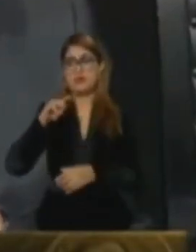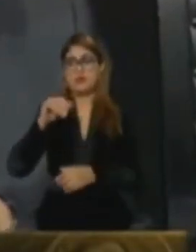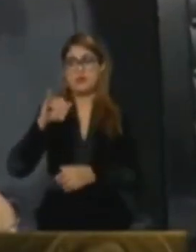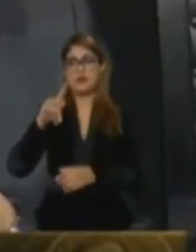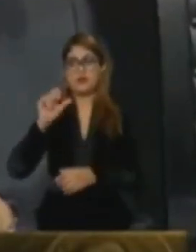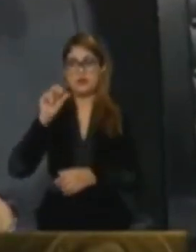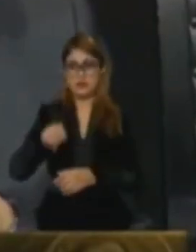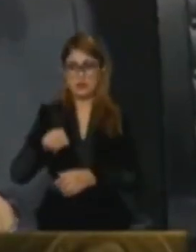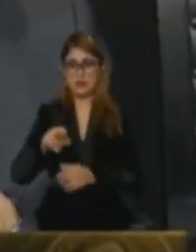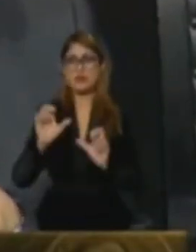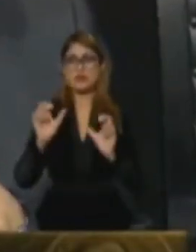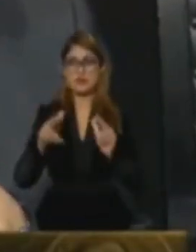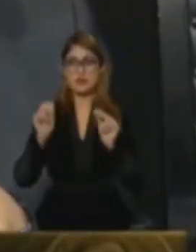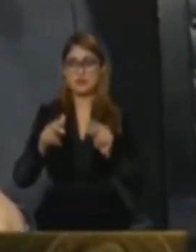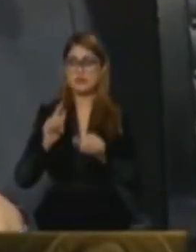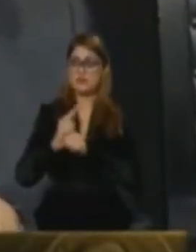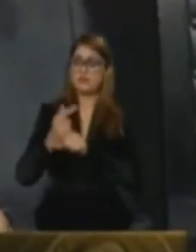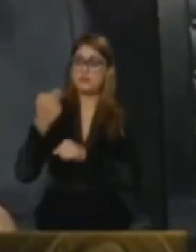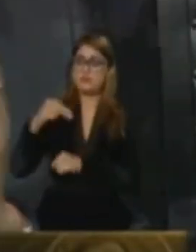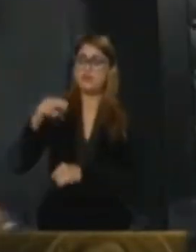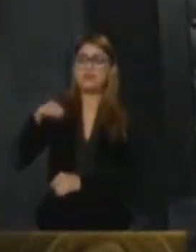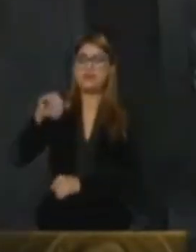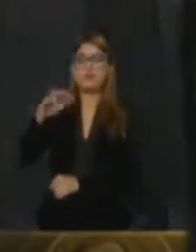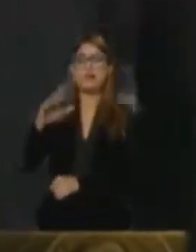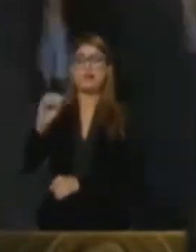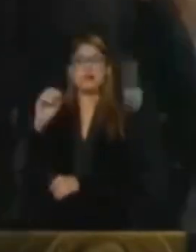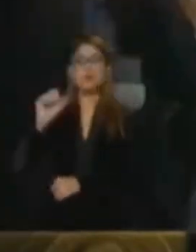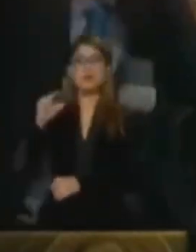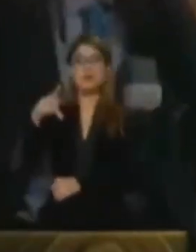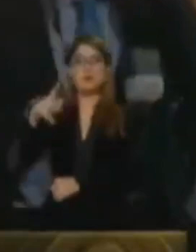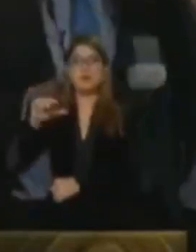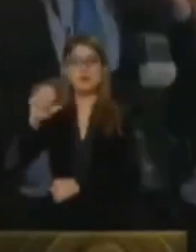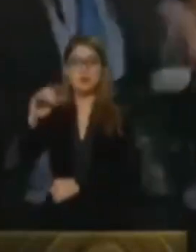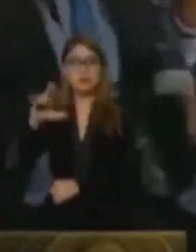Chiapas, licenciado Mario Antonio Guillén Domínguez,